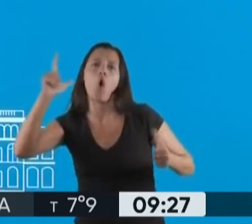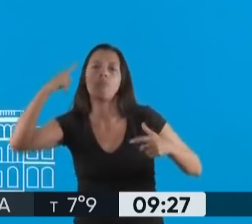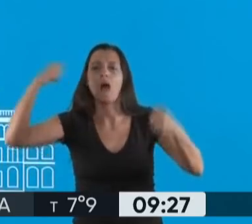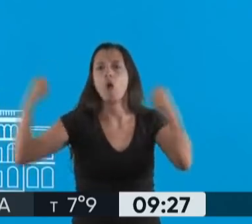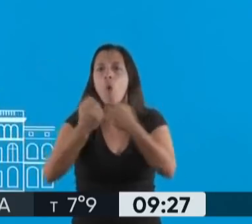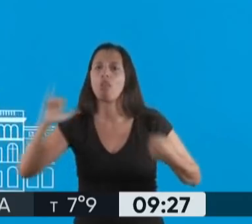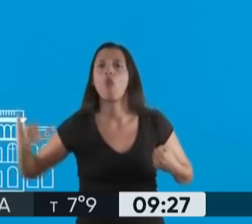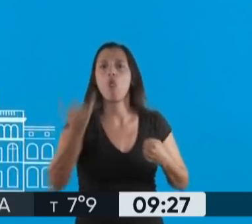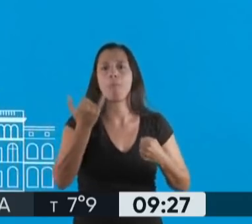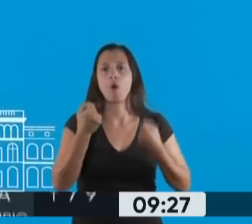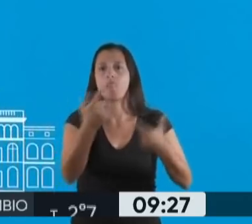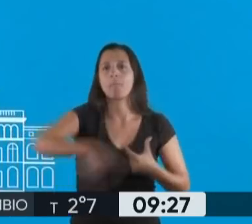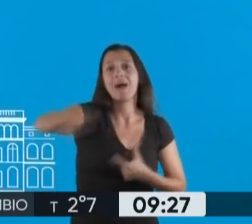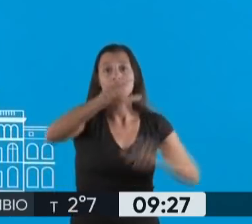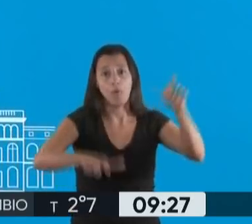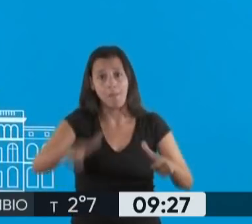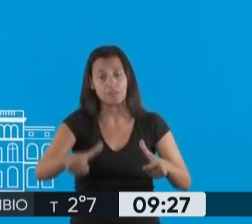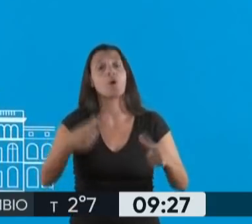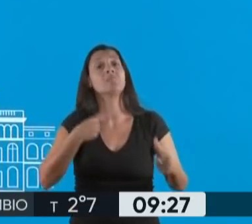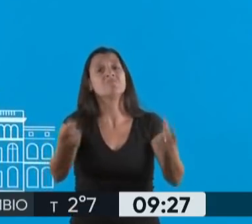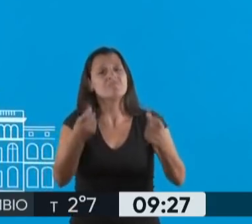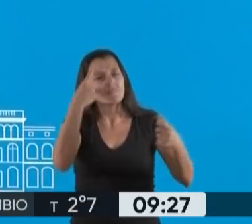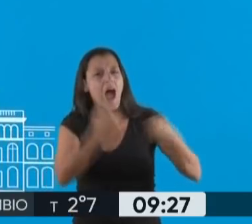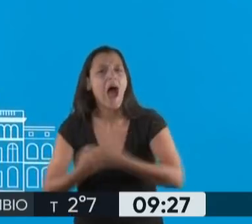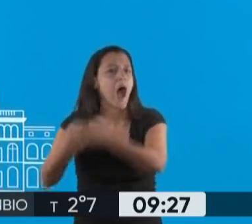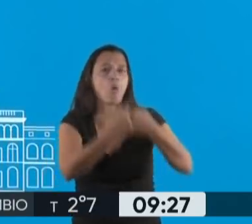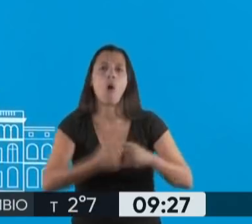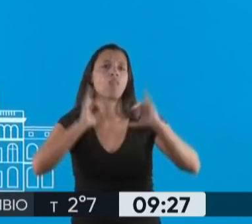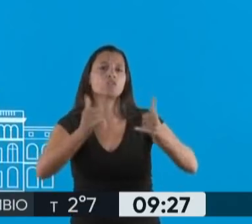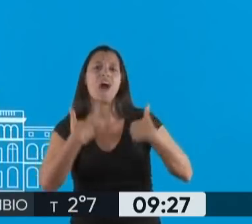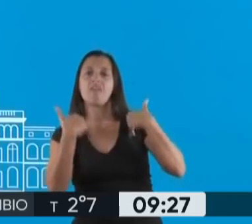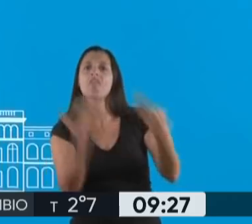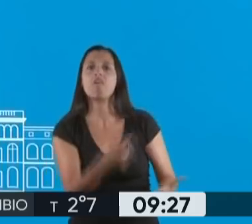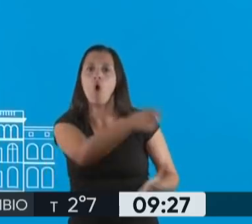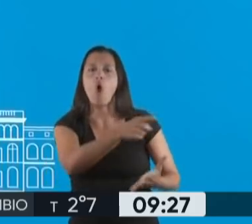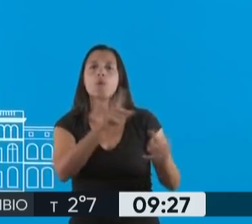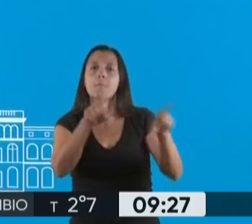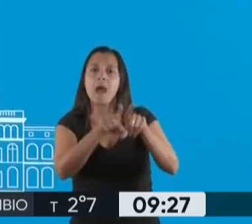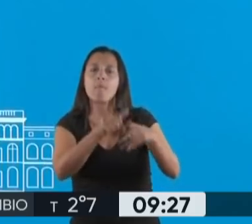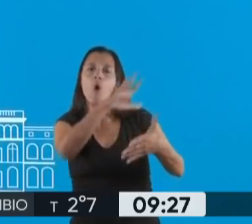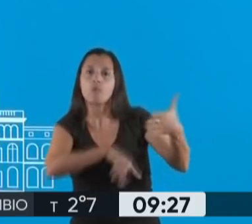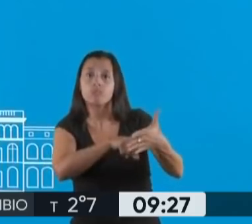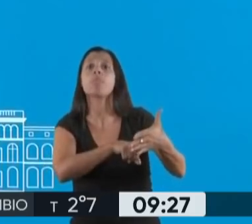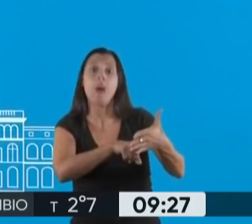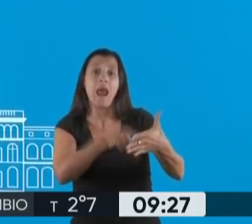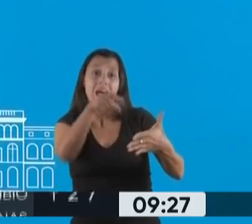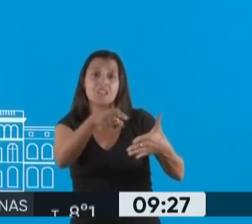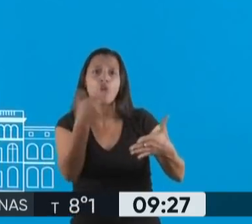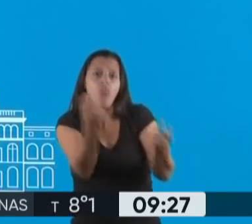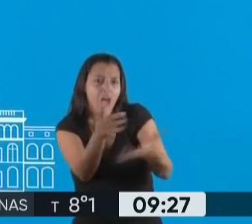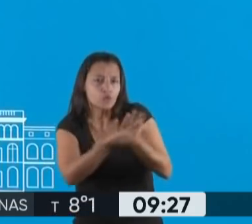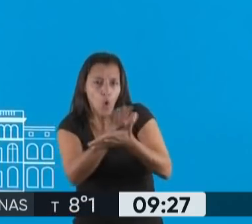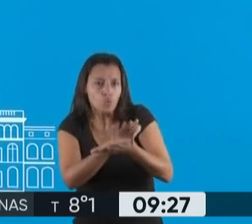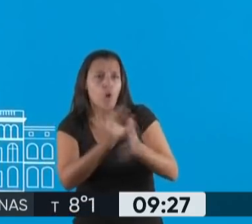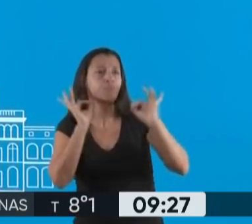lo que necesitamos, como les vengo repitiendo, es consenso y es acuerdo en que esto no involucra la solución de este problema,